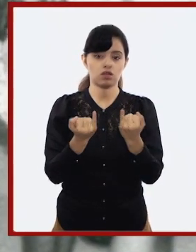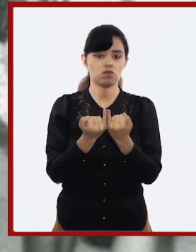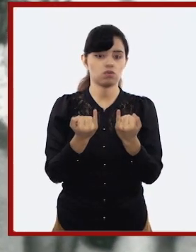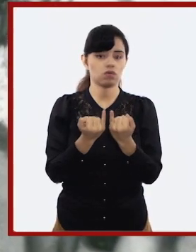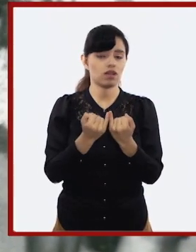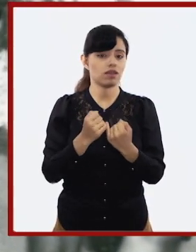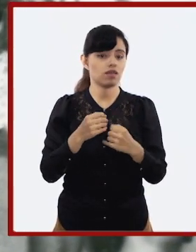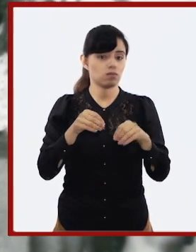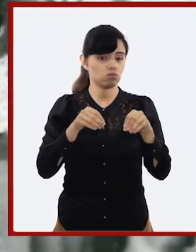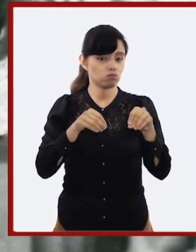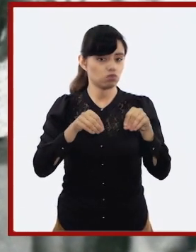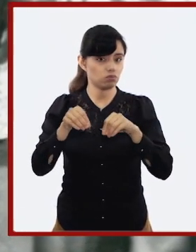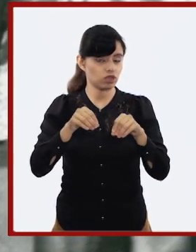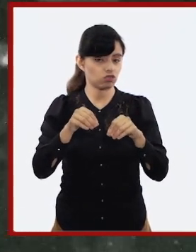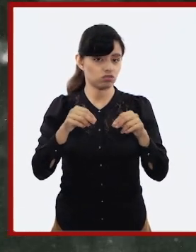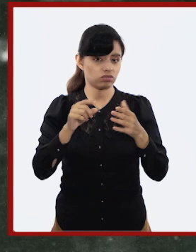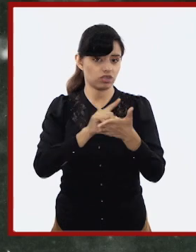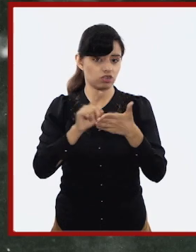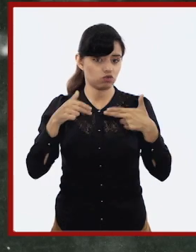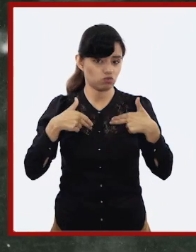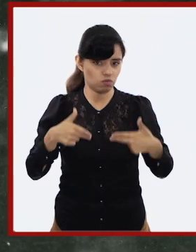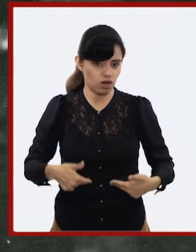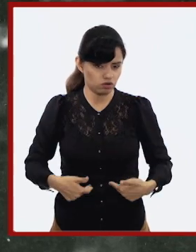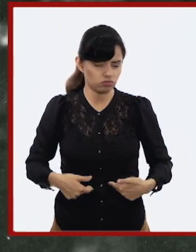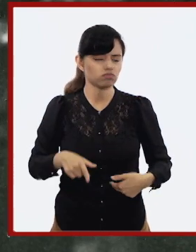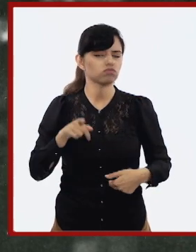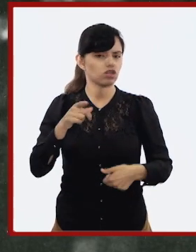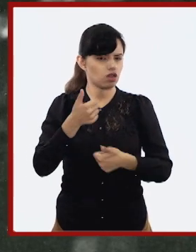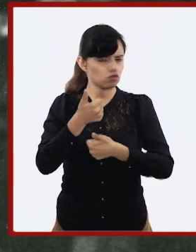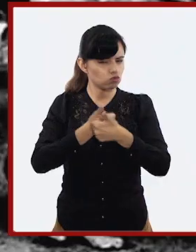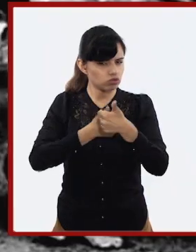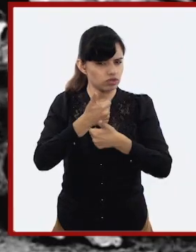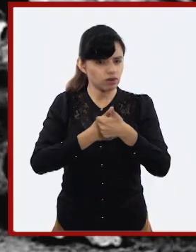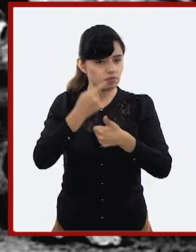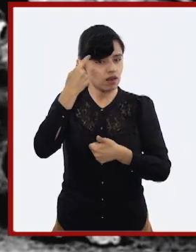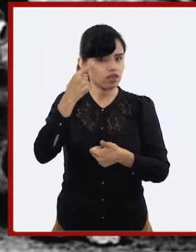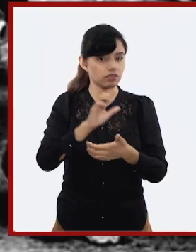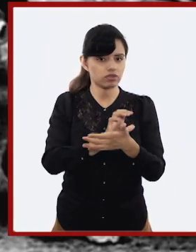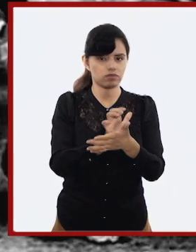movimientos de derechos humanos para acabar con todo tipo de discriminación.